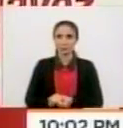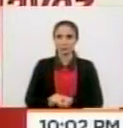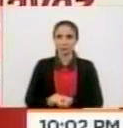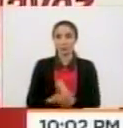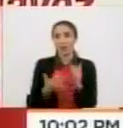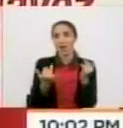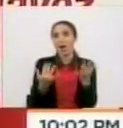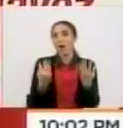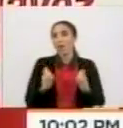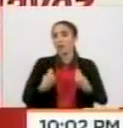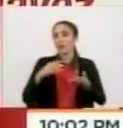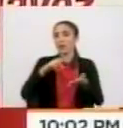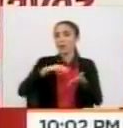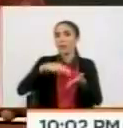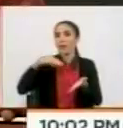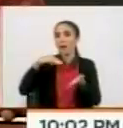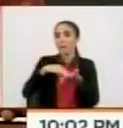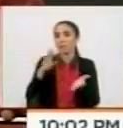en Miami. Bueno,